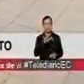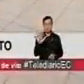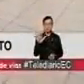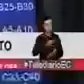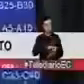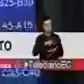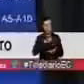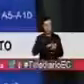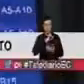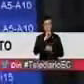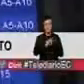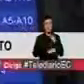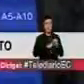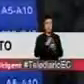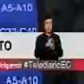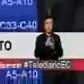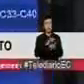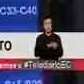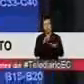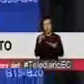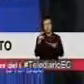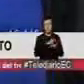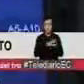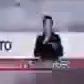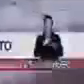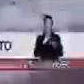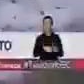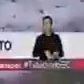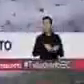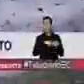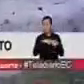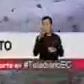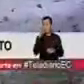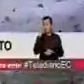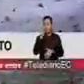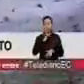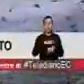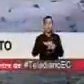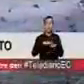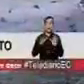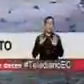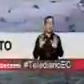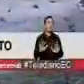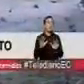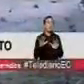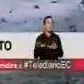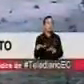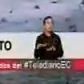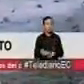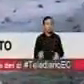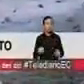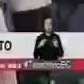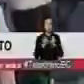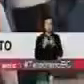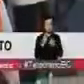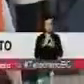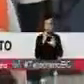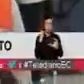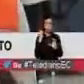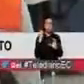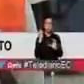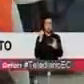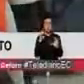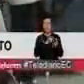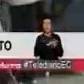vuelos nacionales e internacionales entre salidas y entradas se cancelaron debido a la protesta y paralización de actividades del gremio del transporte. Creo que